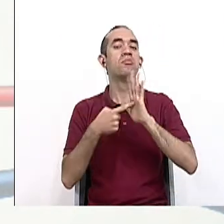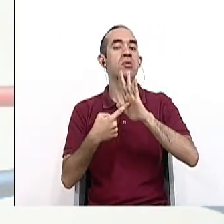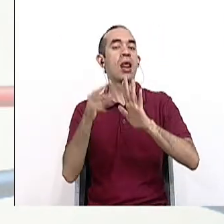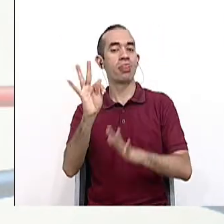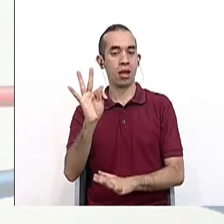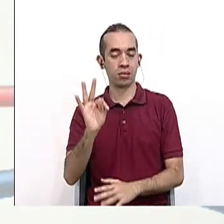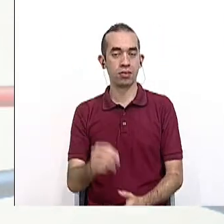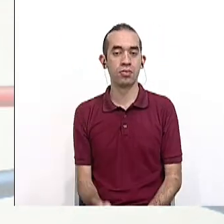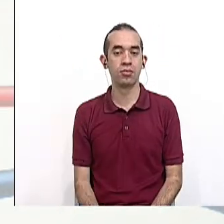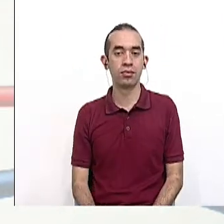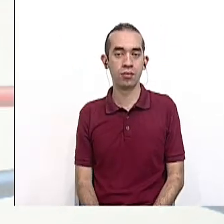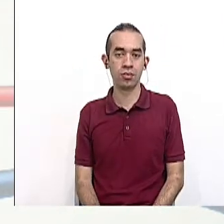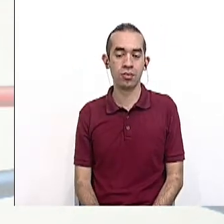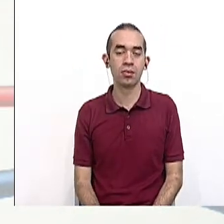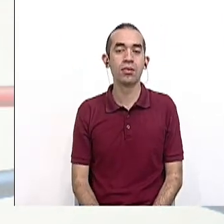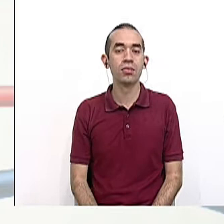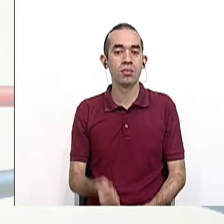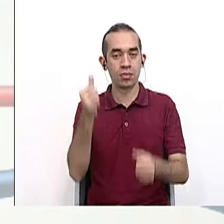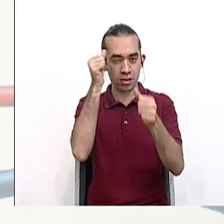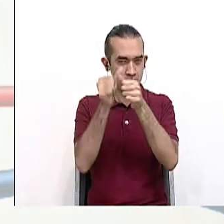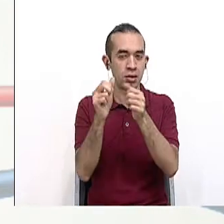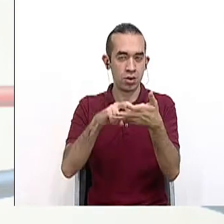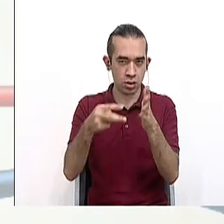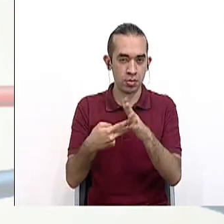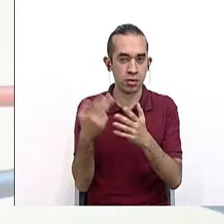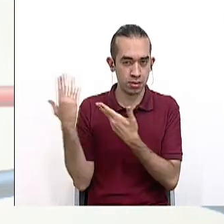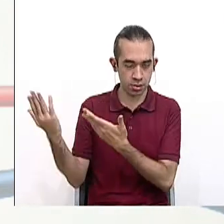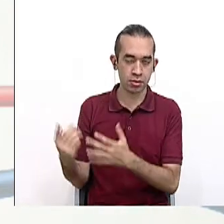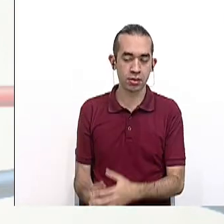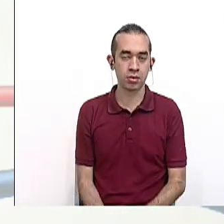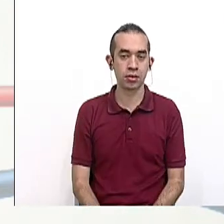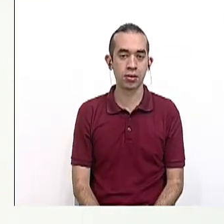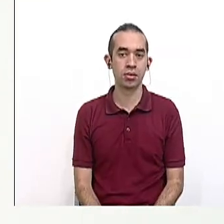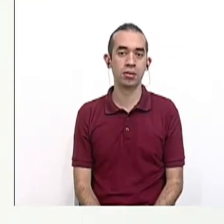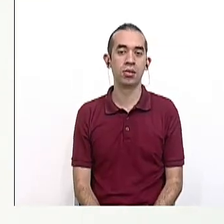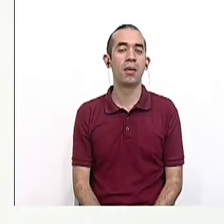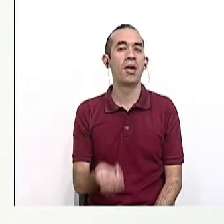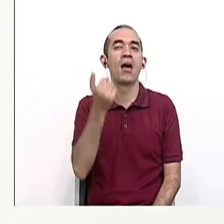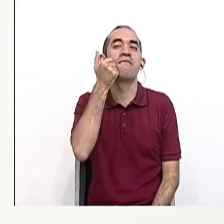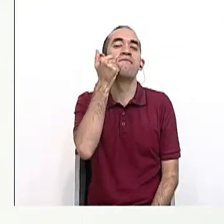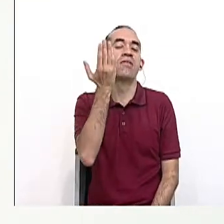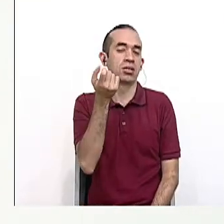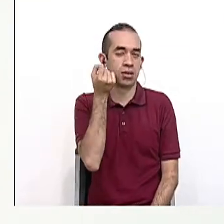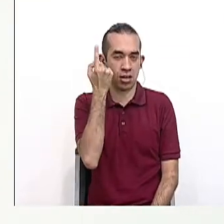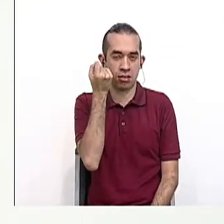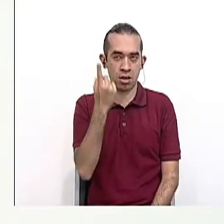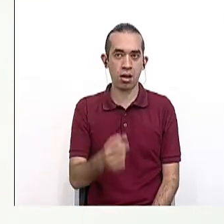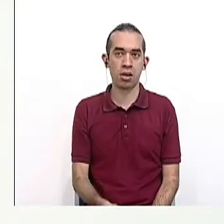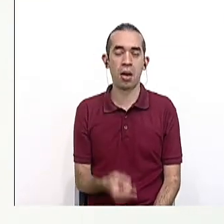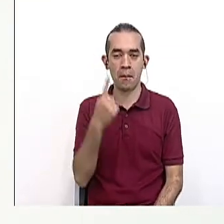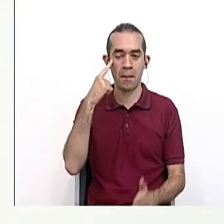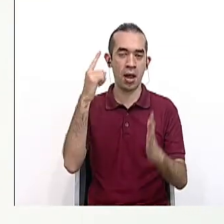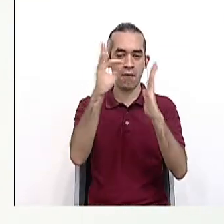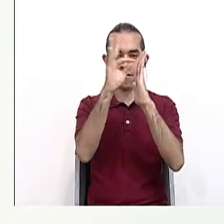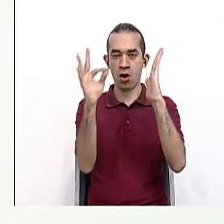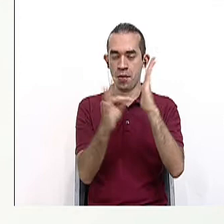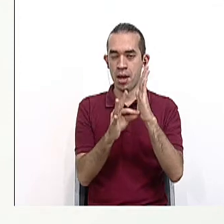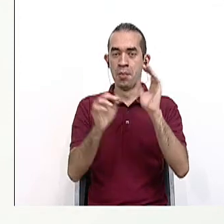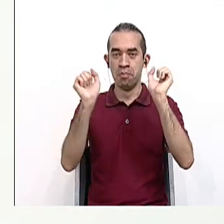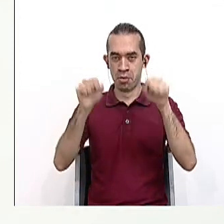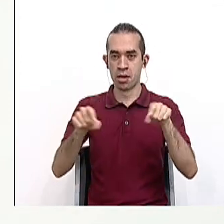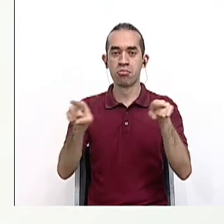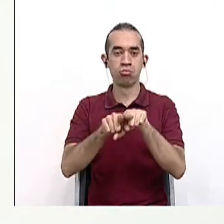¿Si recordaban un concepto similar? Bueno, y para que nos quede más fácil de comprender, por medio de la fórmula podemos